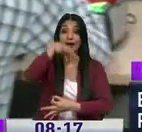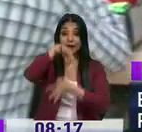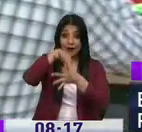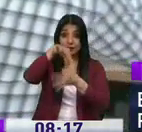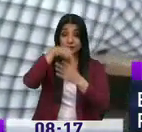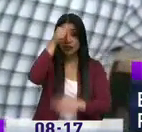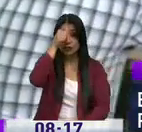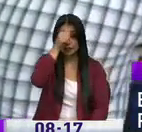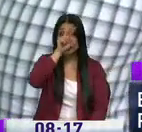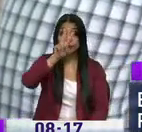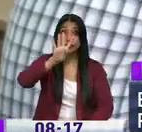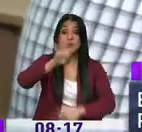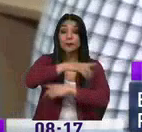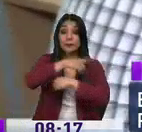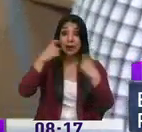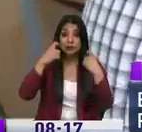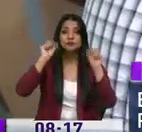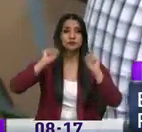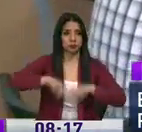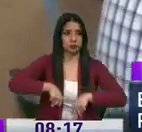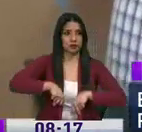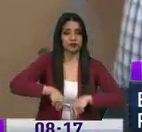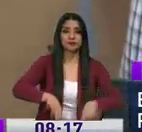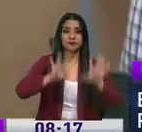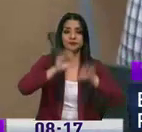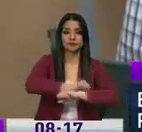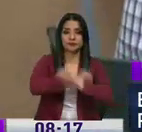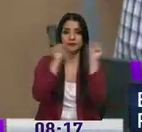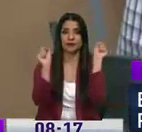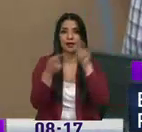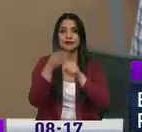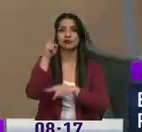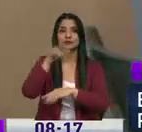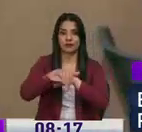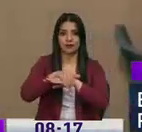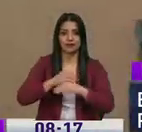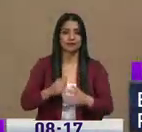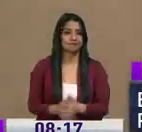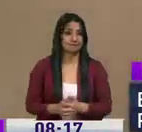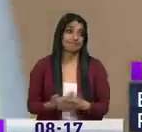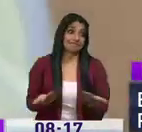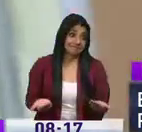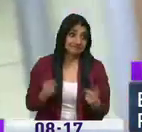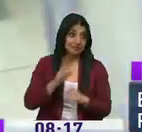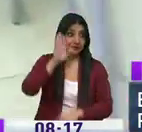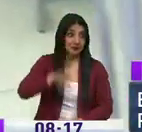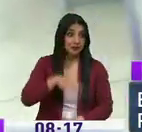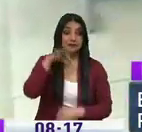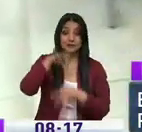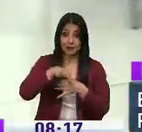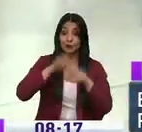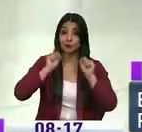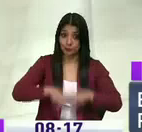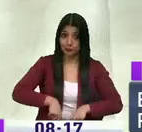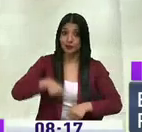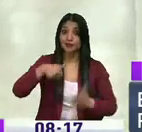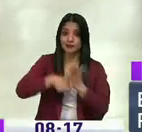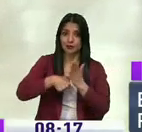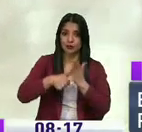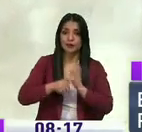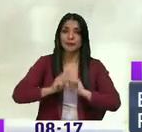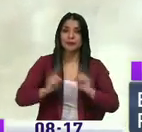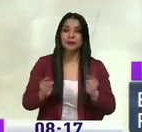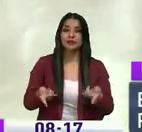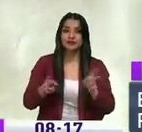domingo 24 de marzo, vamos a atender de 8 de la mañana a 2 de la tarde. No hay pretexto para que vengan a sacar la cédula de ciudadanía, pero